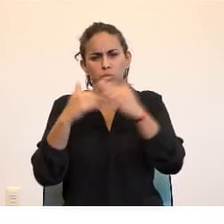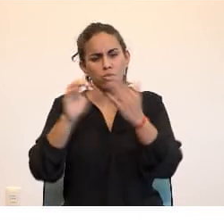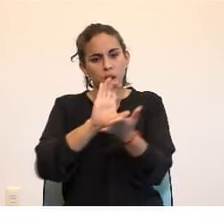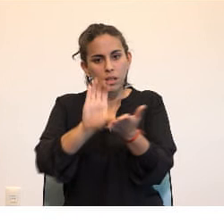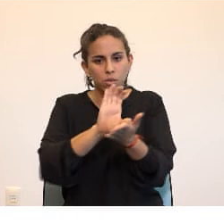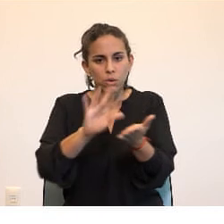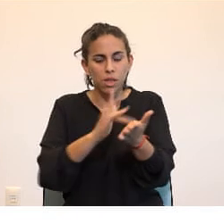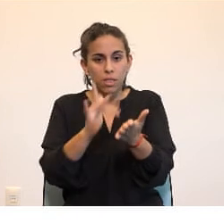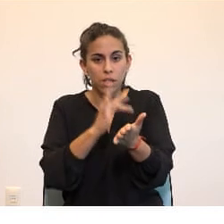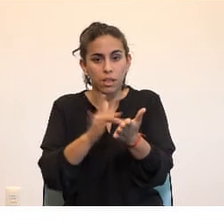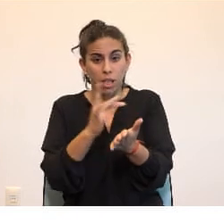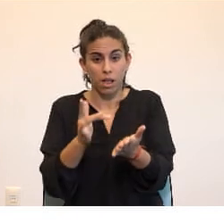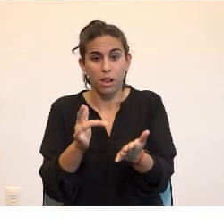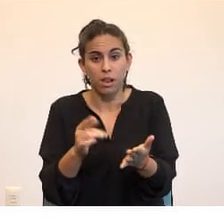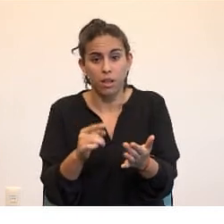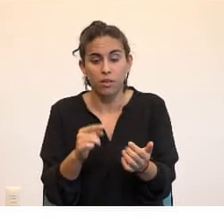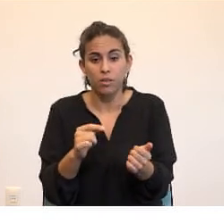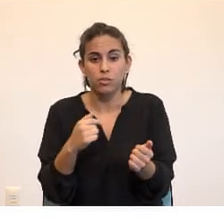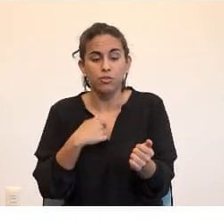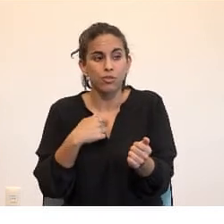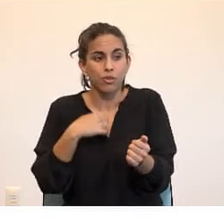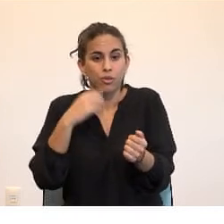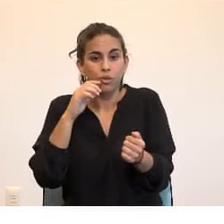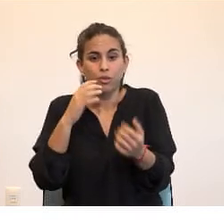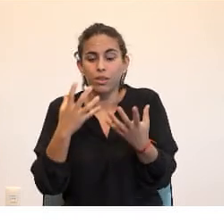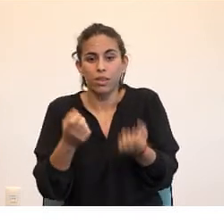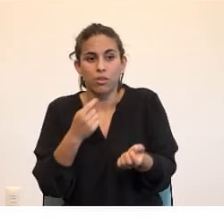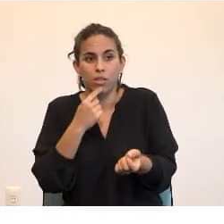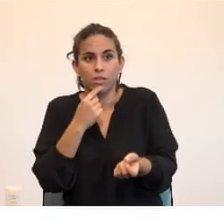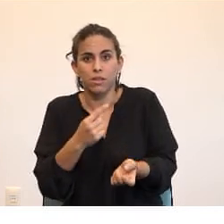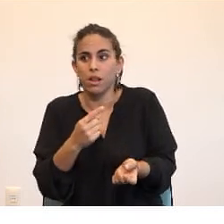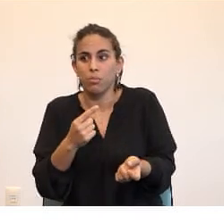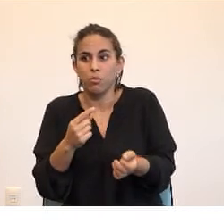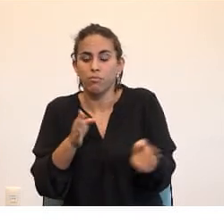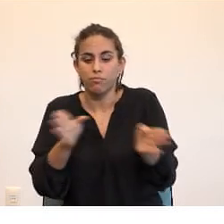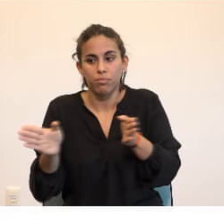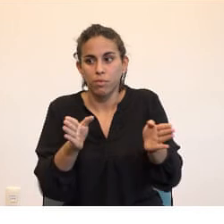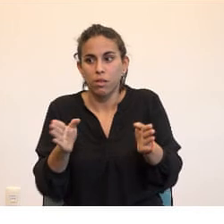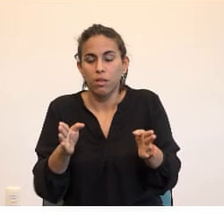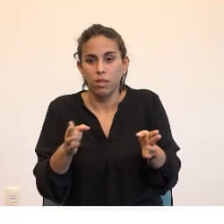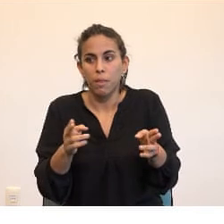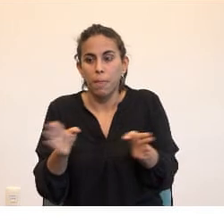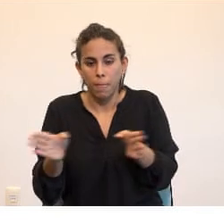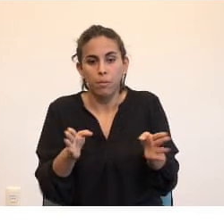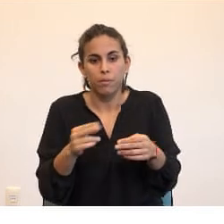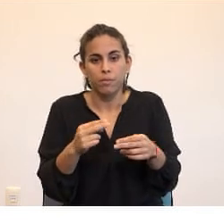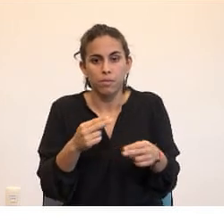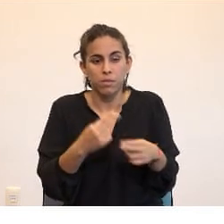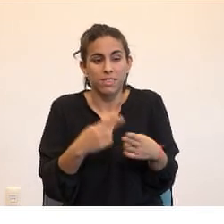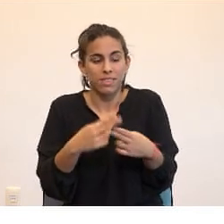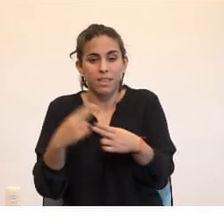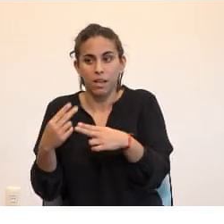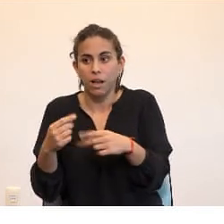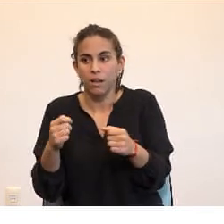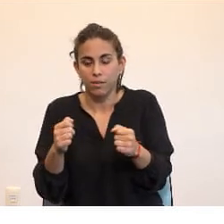ciudadanía digital, analógica, yo prefiero llamarla híbrida, mixta, va a ser decisivo que seamos capaces de convertirnos